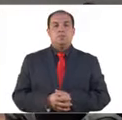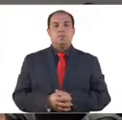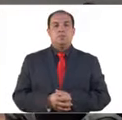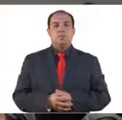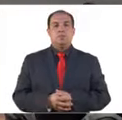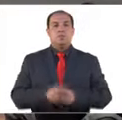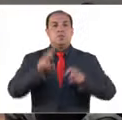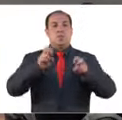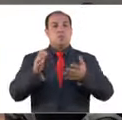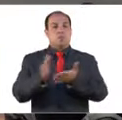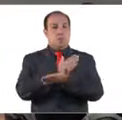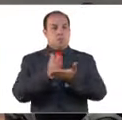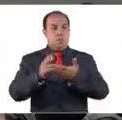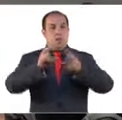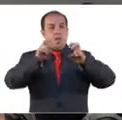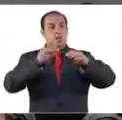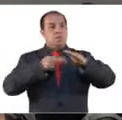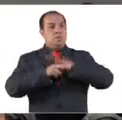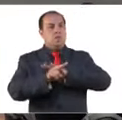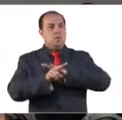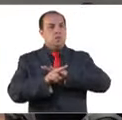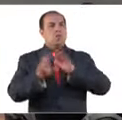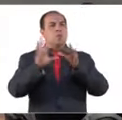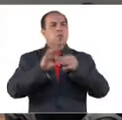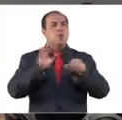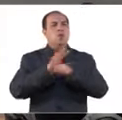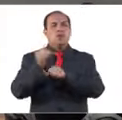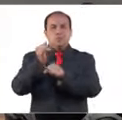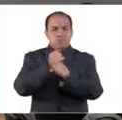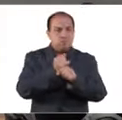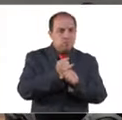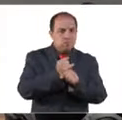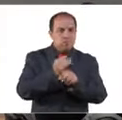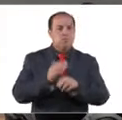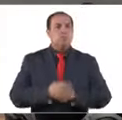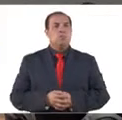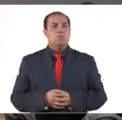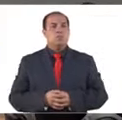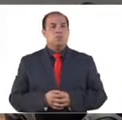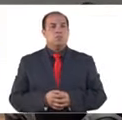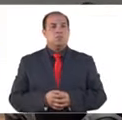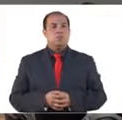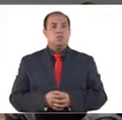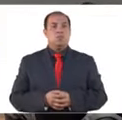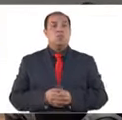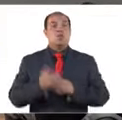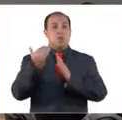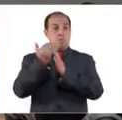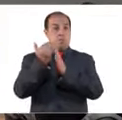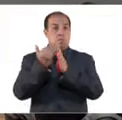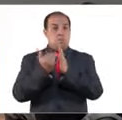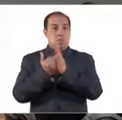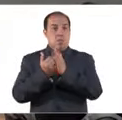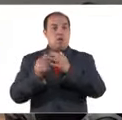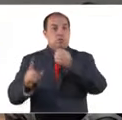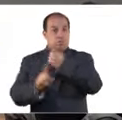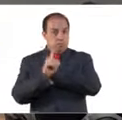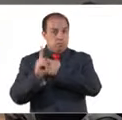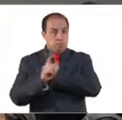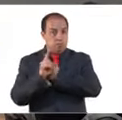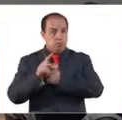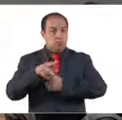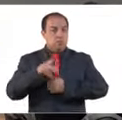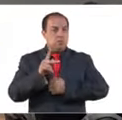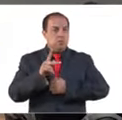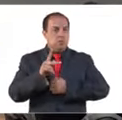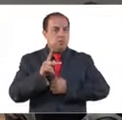Cambiando de tema, en el caso del metro, ¿qué nos puede compartir de investigaciones? Ya han bajado lo que son los incidentes atípicos. Sí. Pero, ¿qué nos